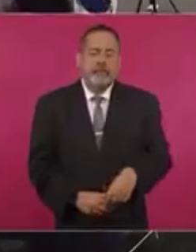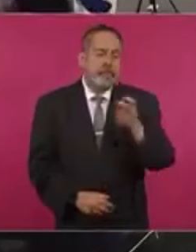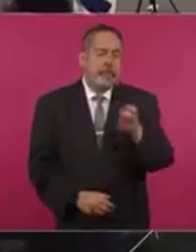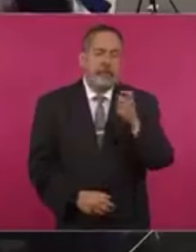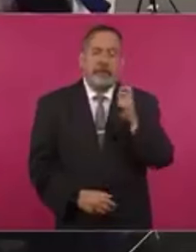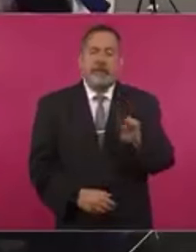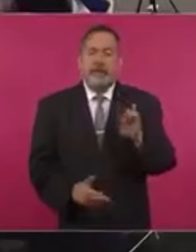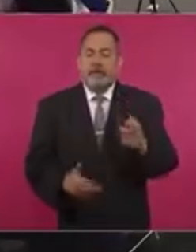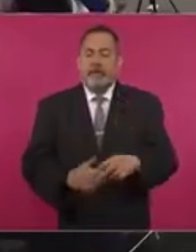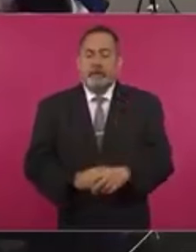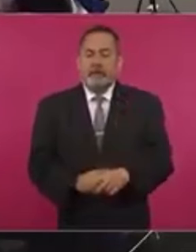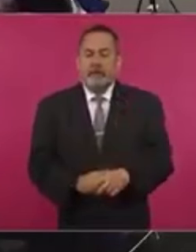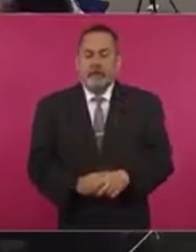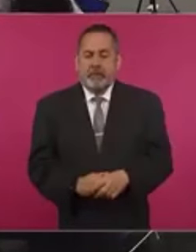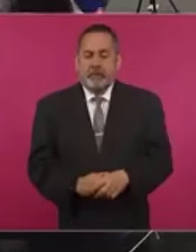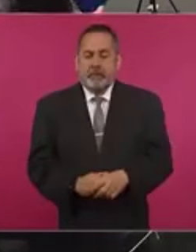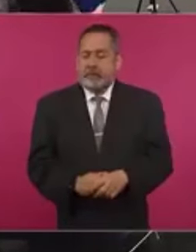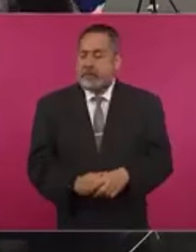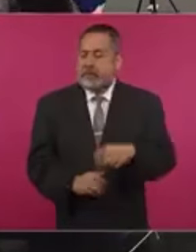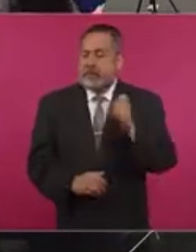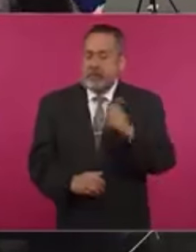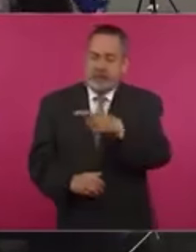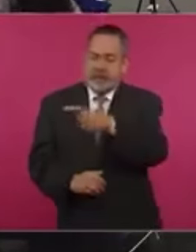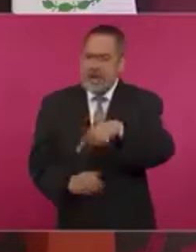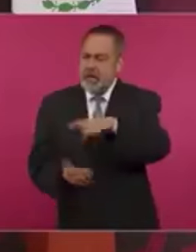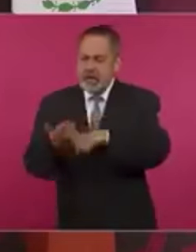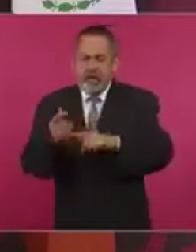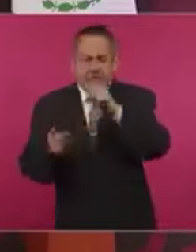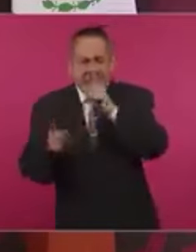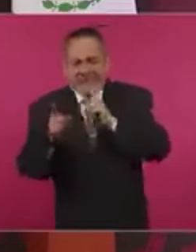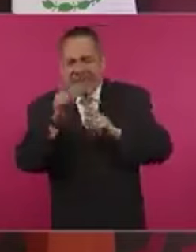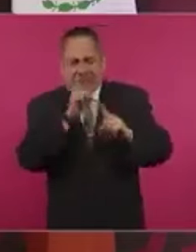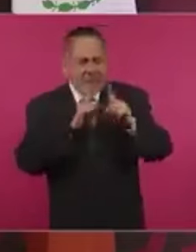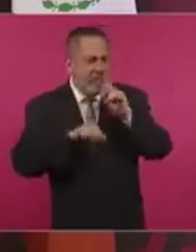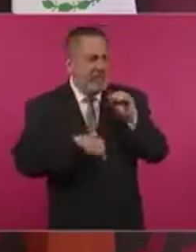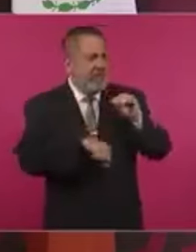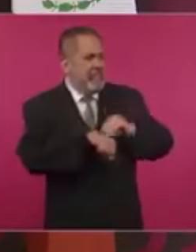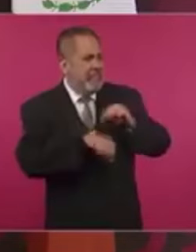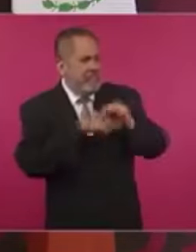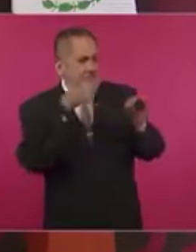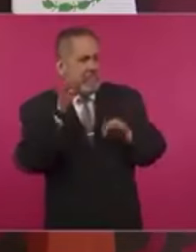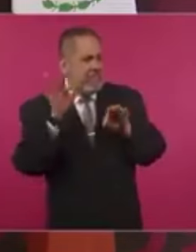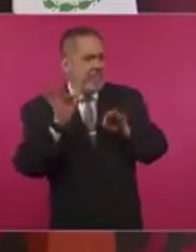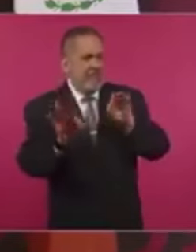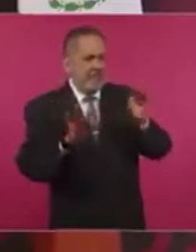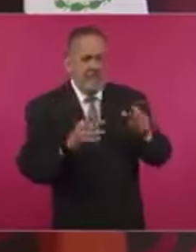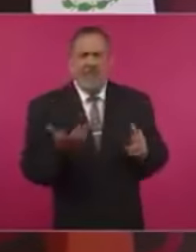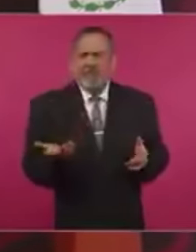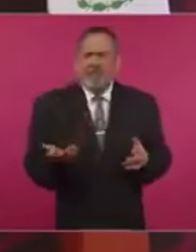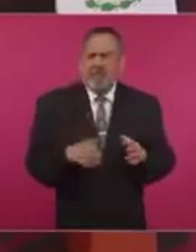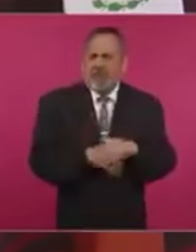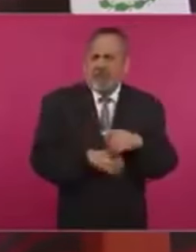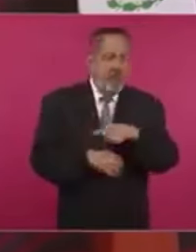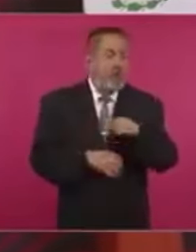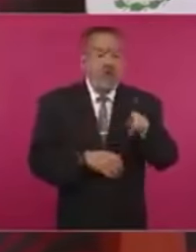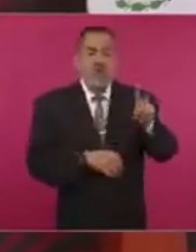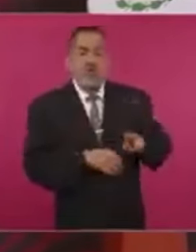¿Qué es lo que los lleva a mentir? A decir que nos vamos a robar